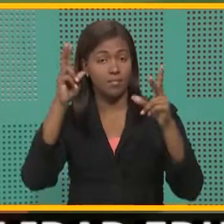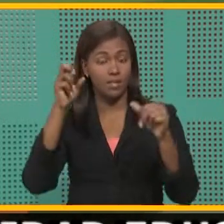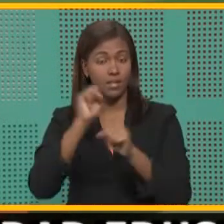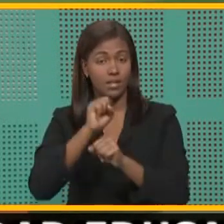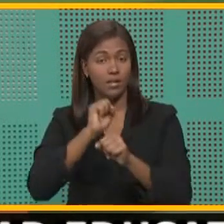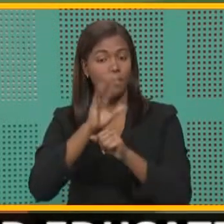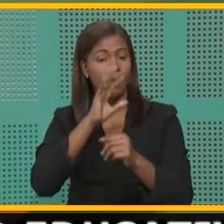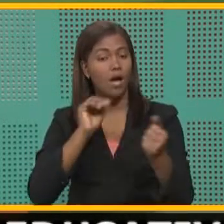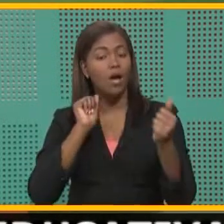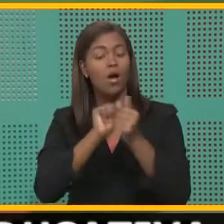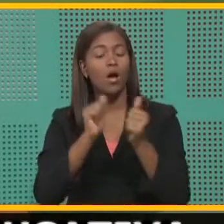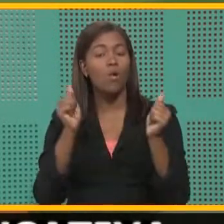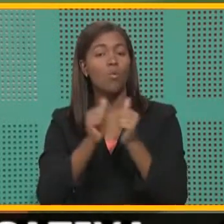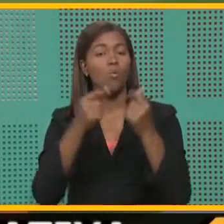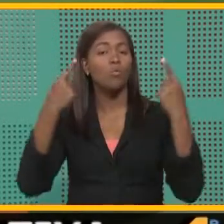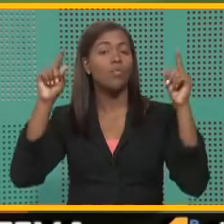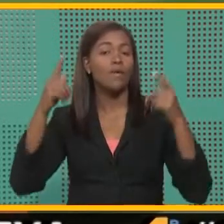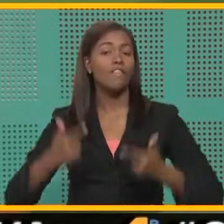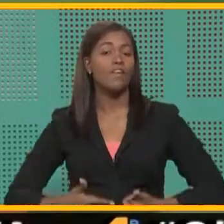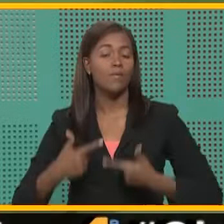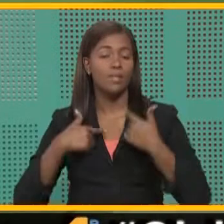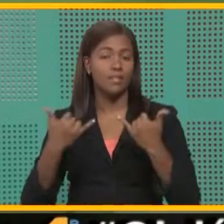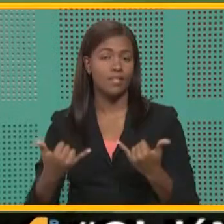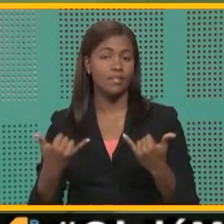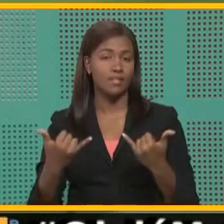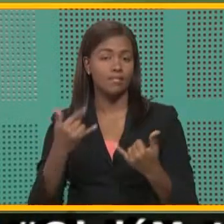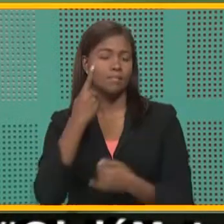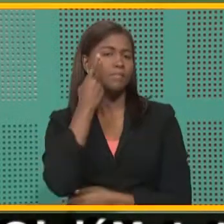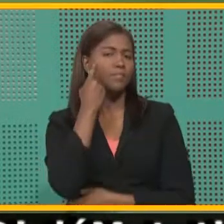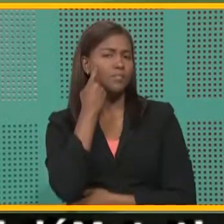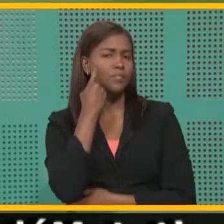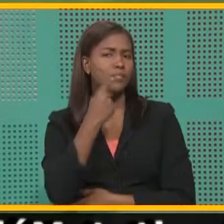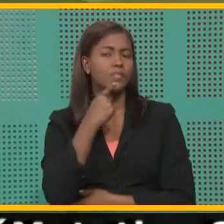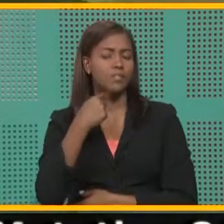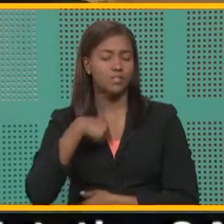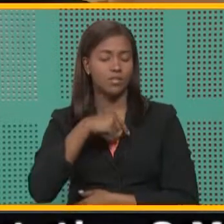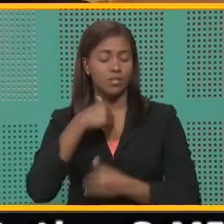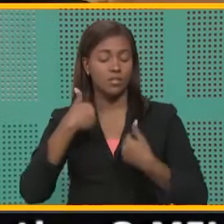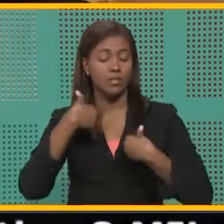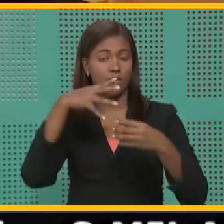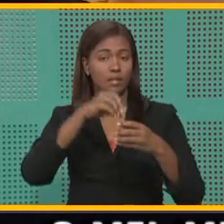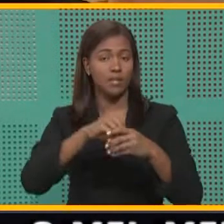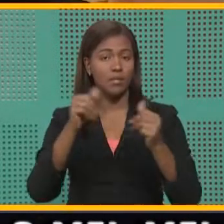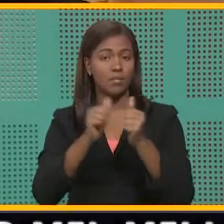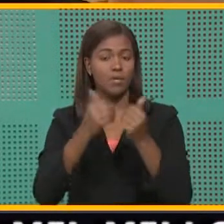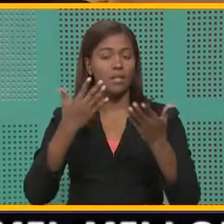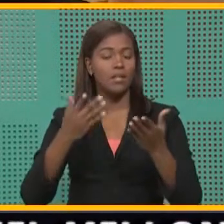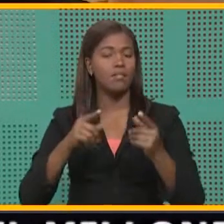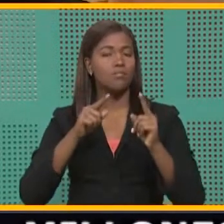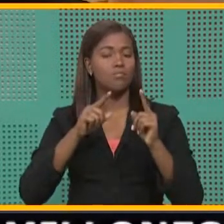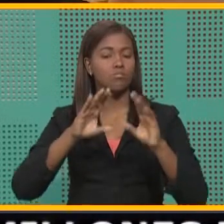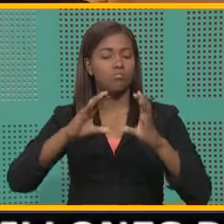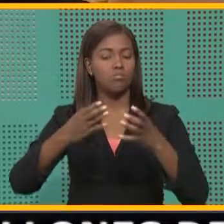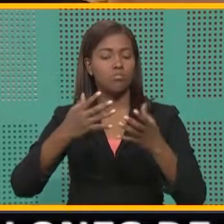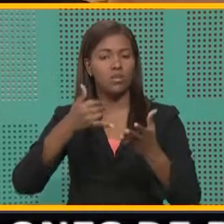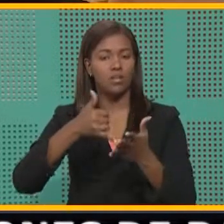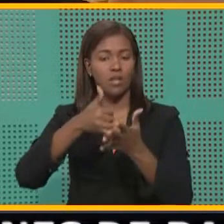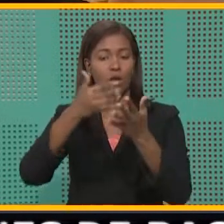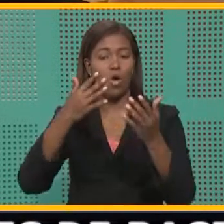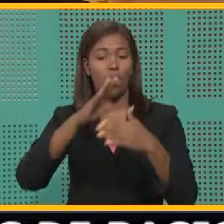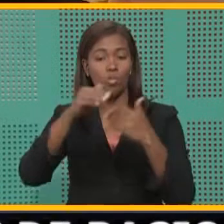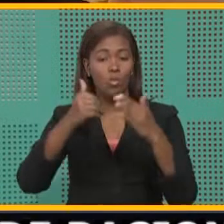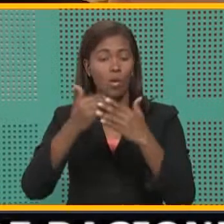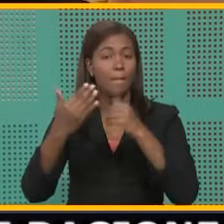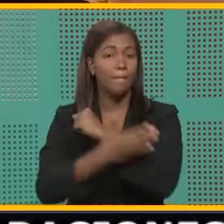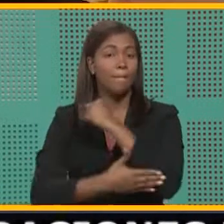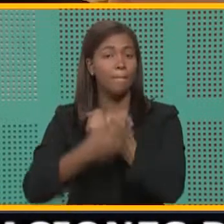va acompañado con la realidad que estamos viviendo. Recientemente estuvimos participando en lo que fue el recorrer todo el país